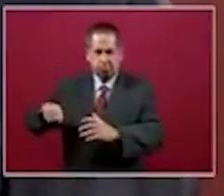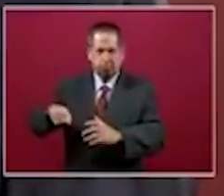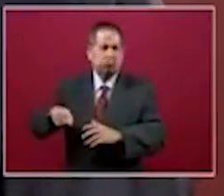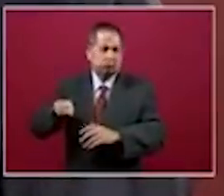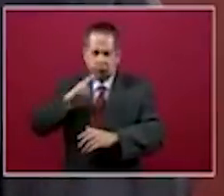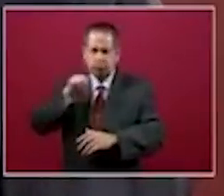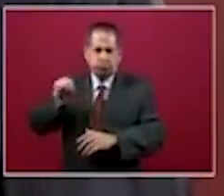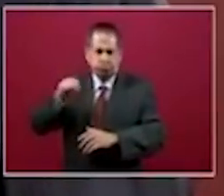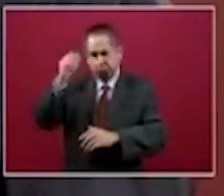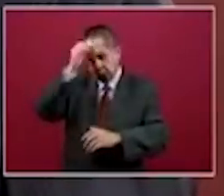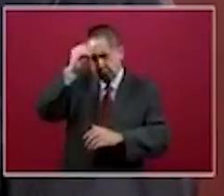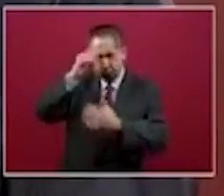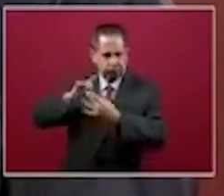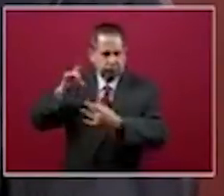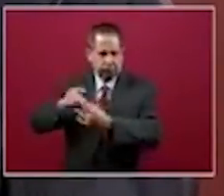sobre este tema,